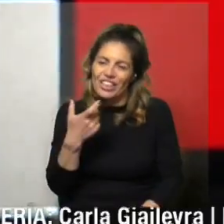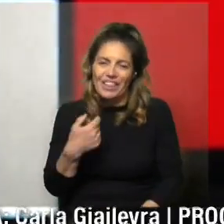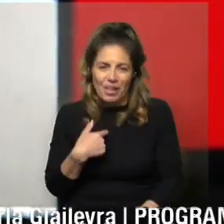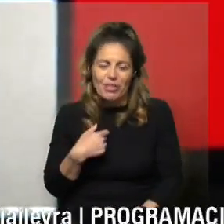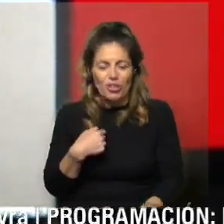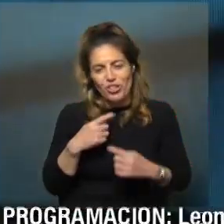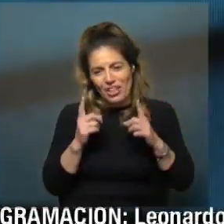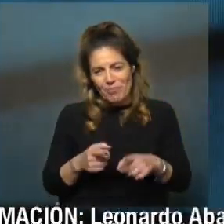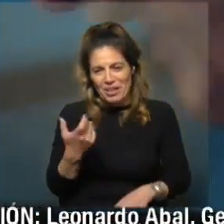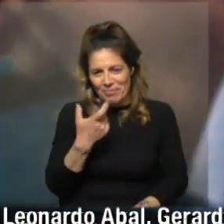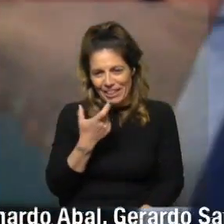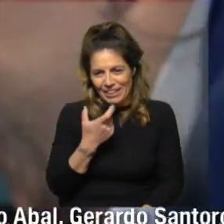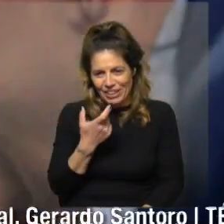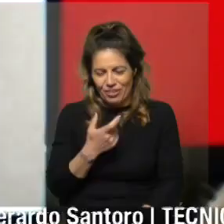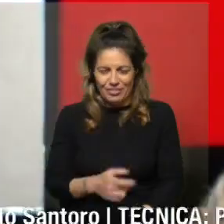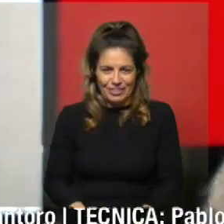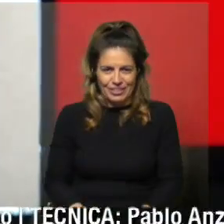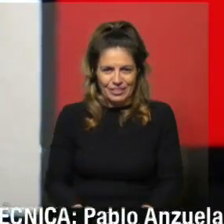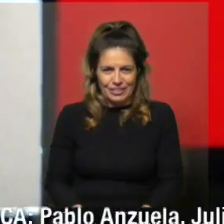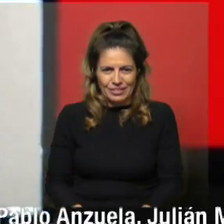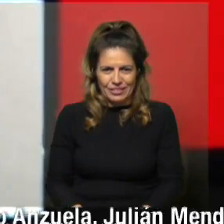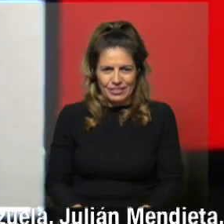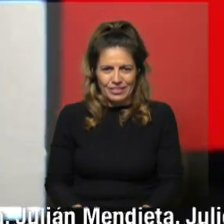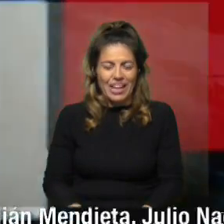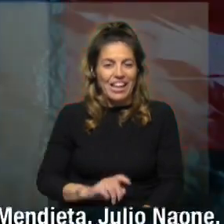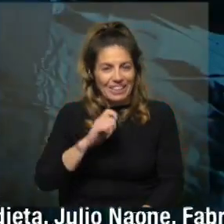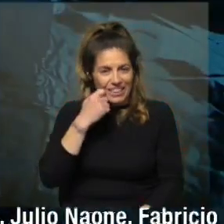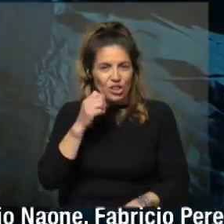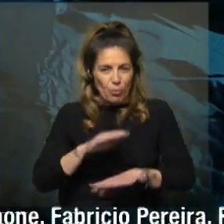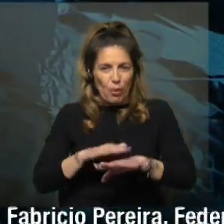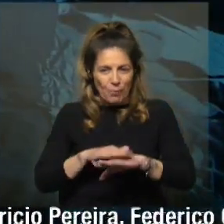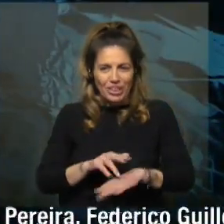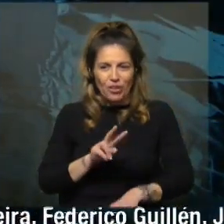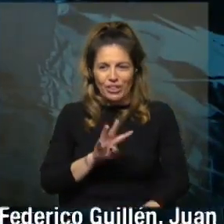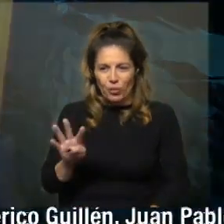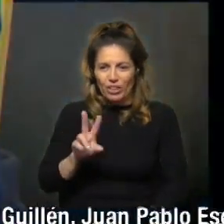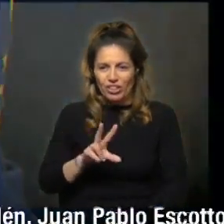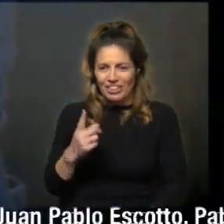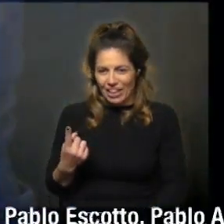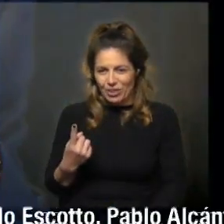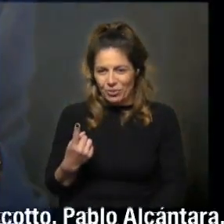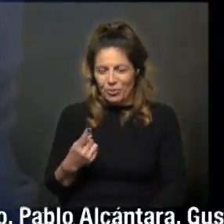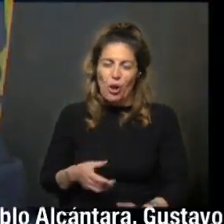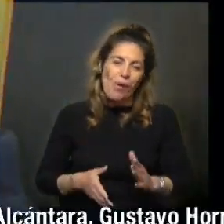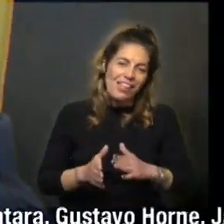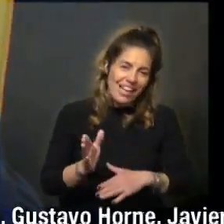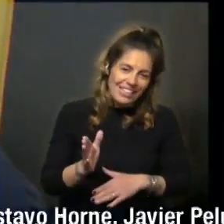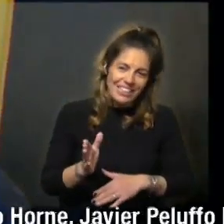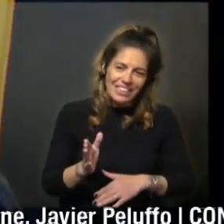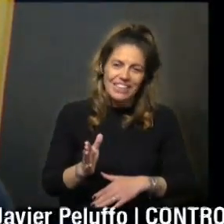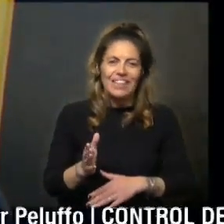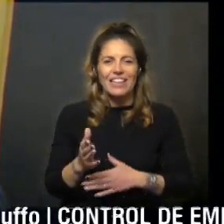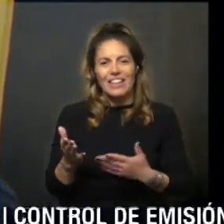Yo también pero es un lindo momento el del 24 deo para bajar o para salir porque es